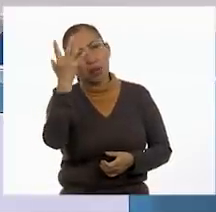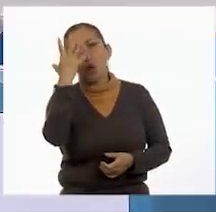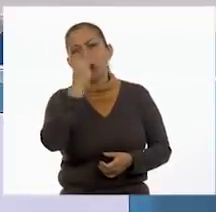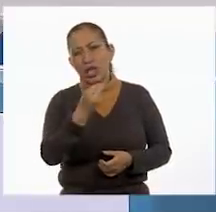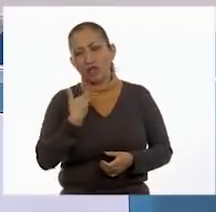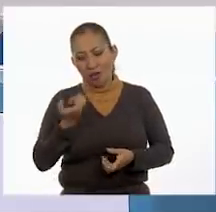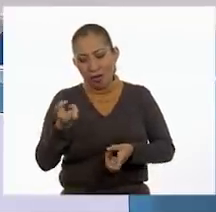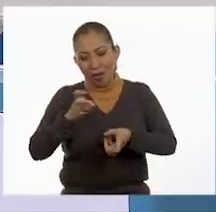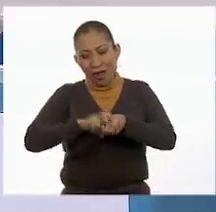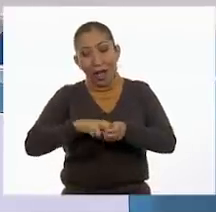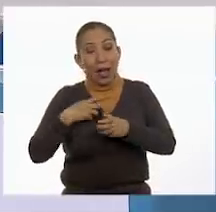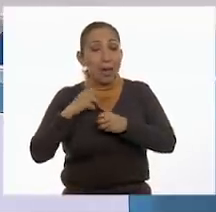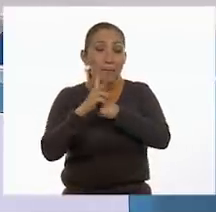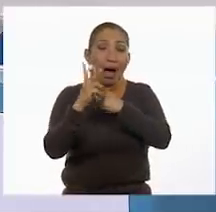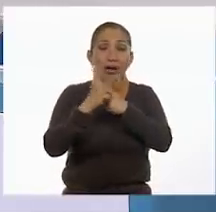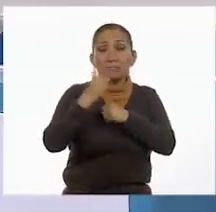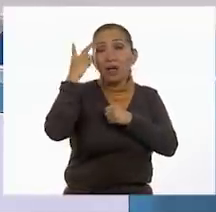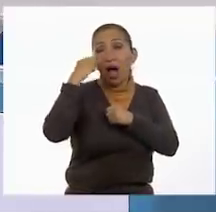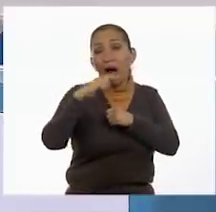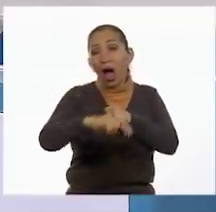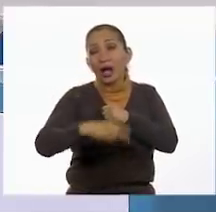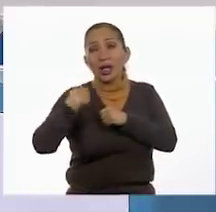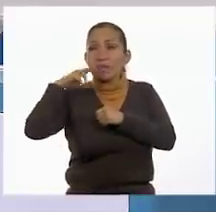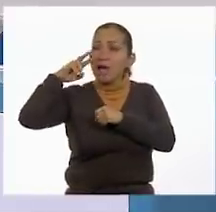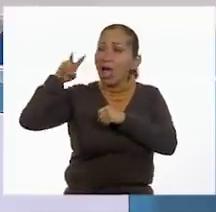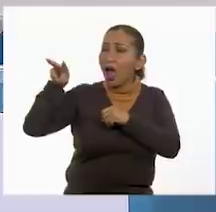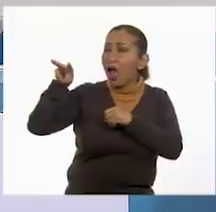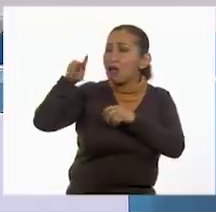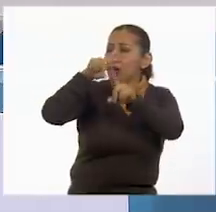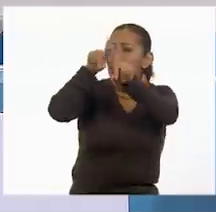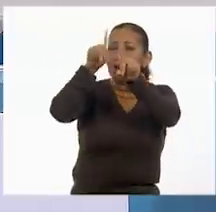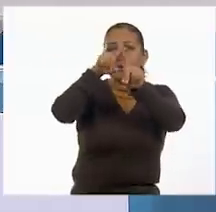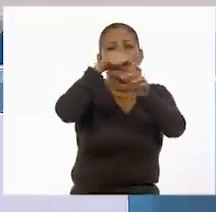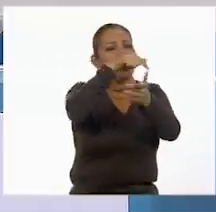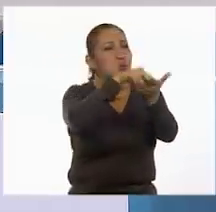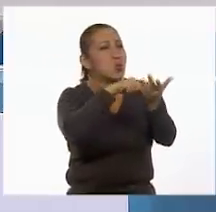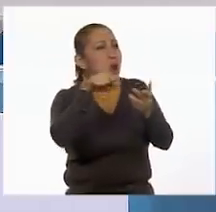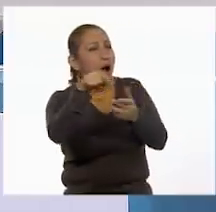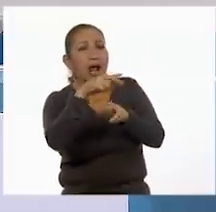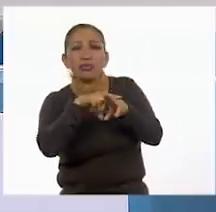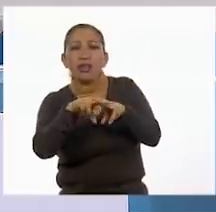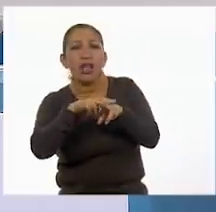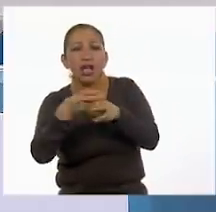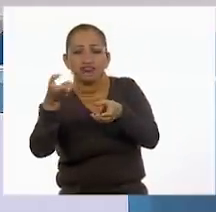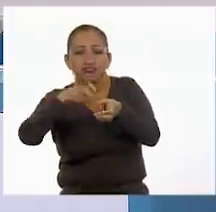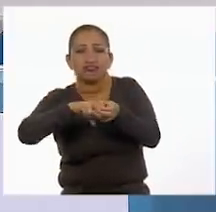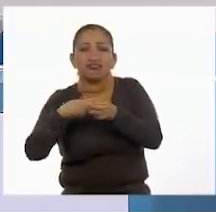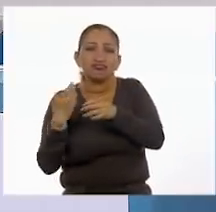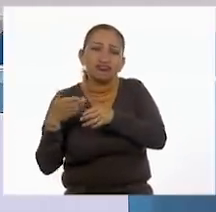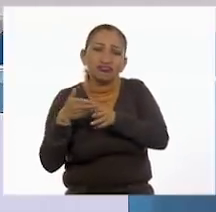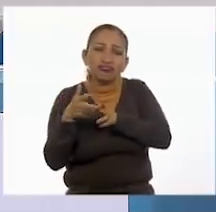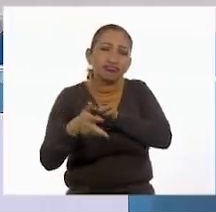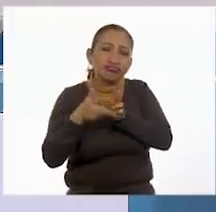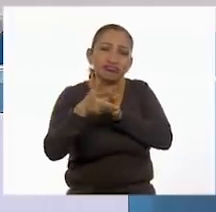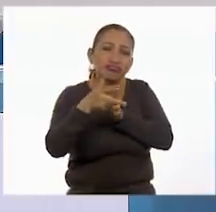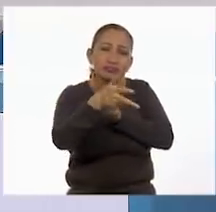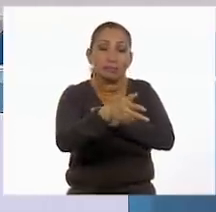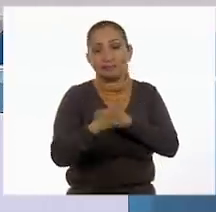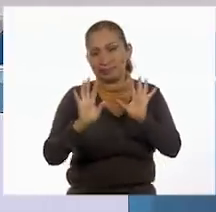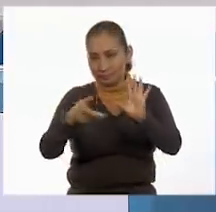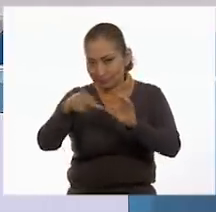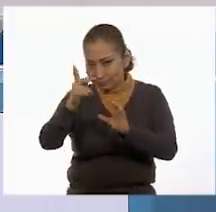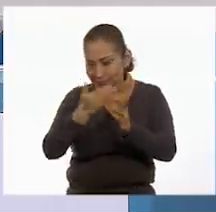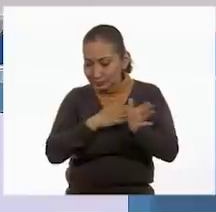bonito sería recorrer el país en tren, viendo toda la diversidad de sus paisajes. Pero bueno,